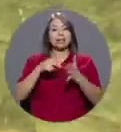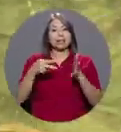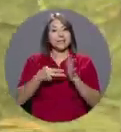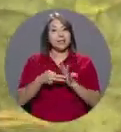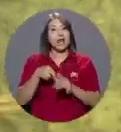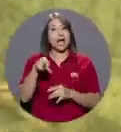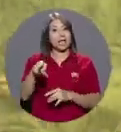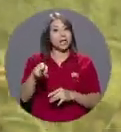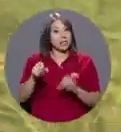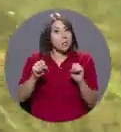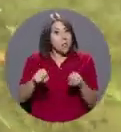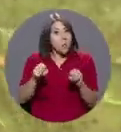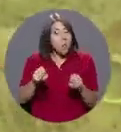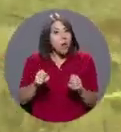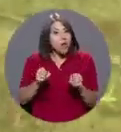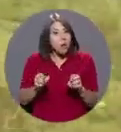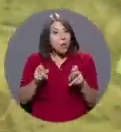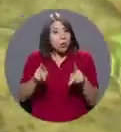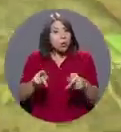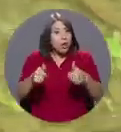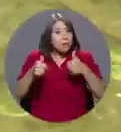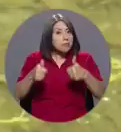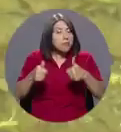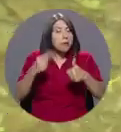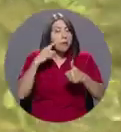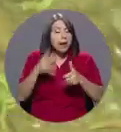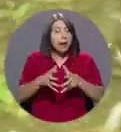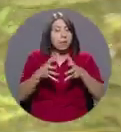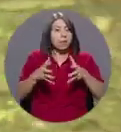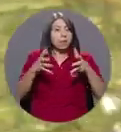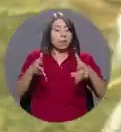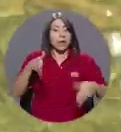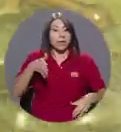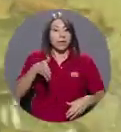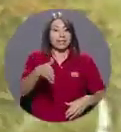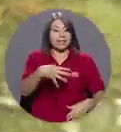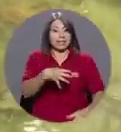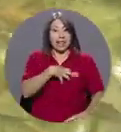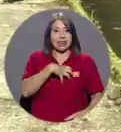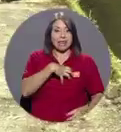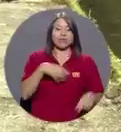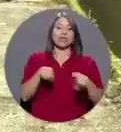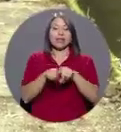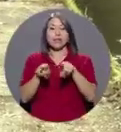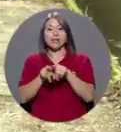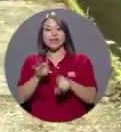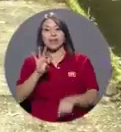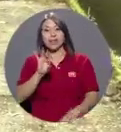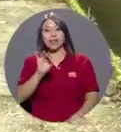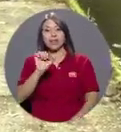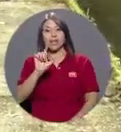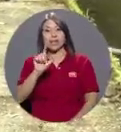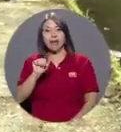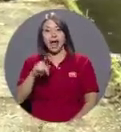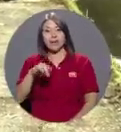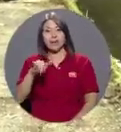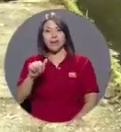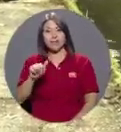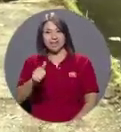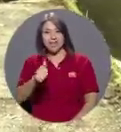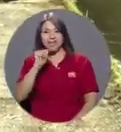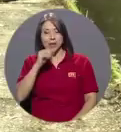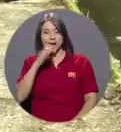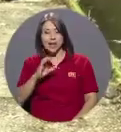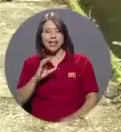hay un potencial muy grande para la producción de los peces nativos y también la producción de tilapia, que es de agua